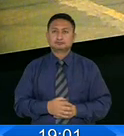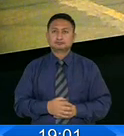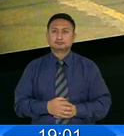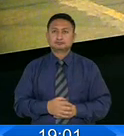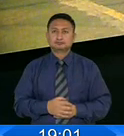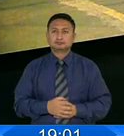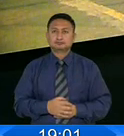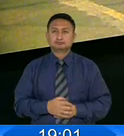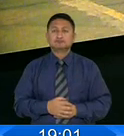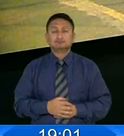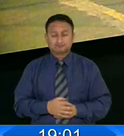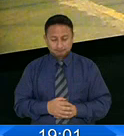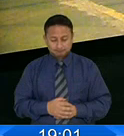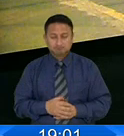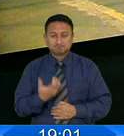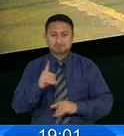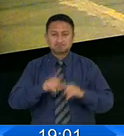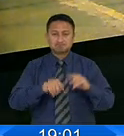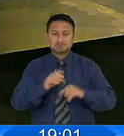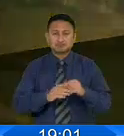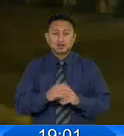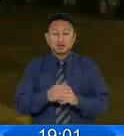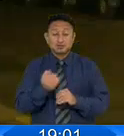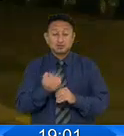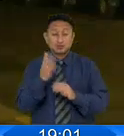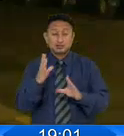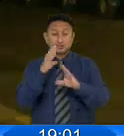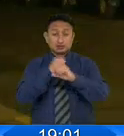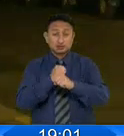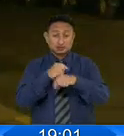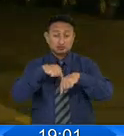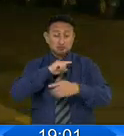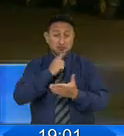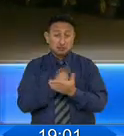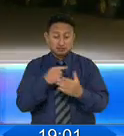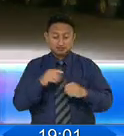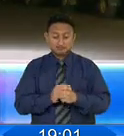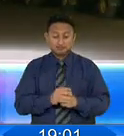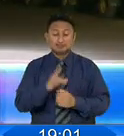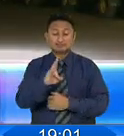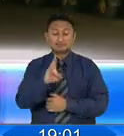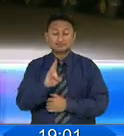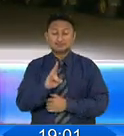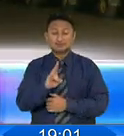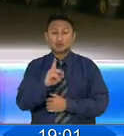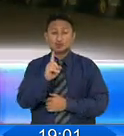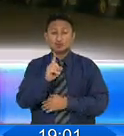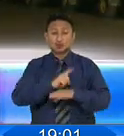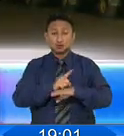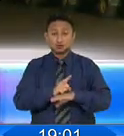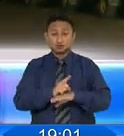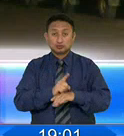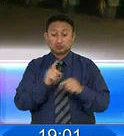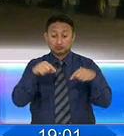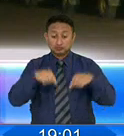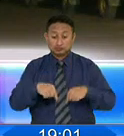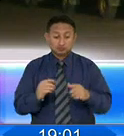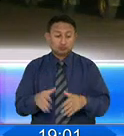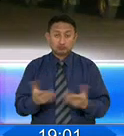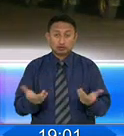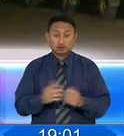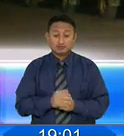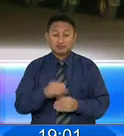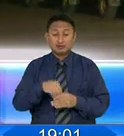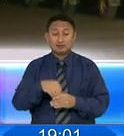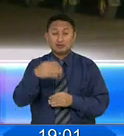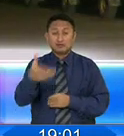¿Qué tal, María Fernanda? Amigos televidentes, muy buenas noches. Así es, cuando son las 19:01, nosotros nos encontramos en los exteriores